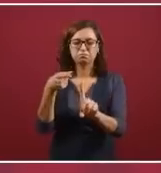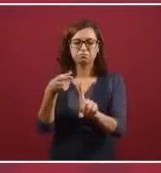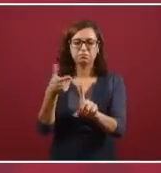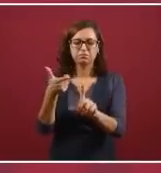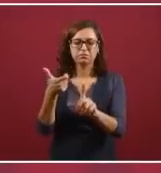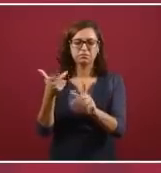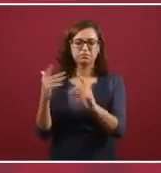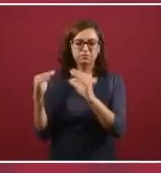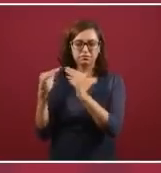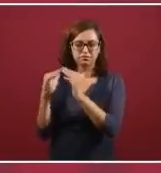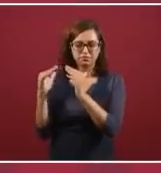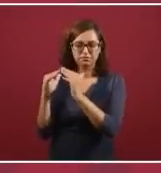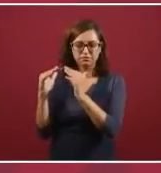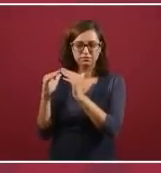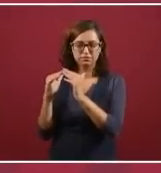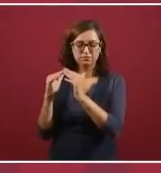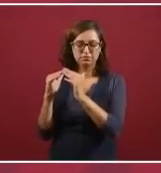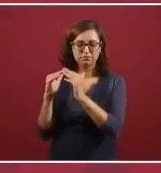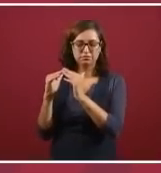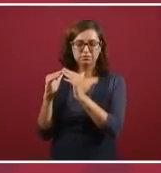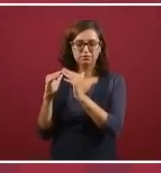fuese a quedar la casa